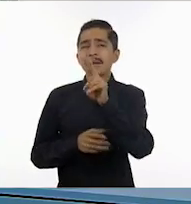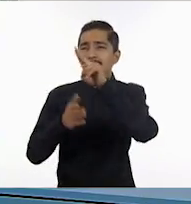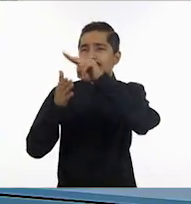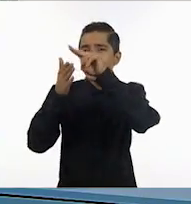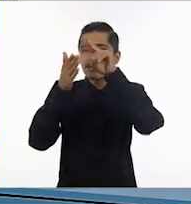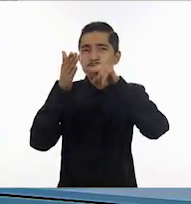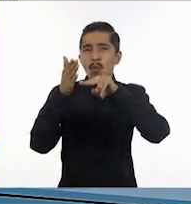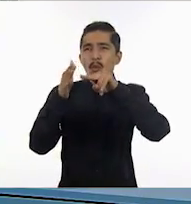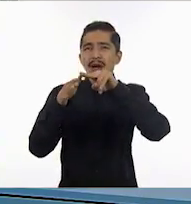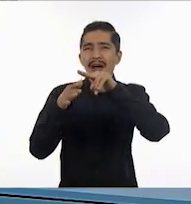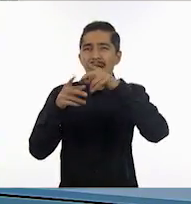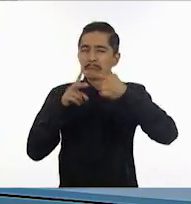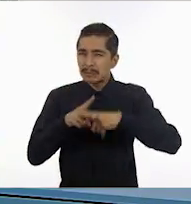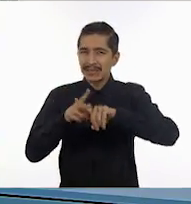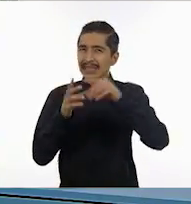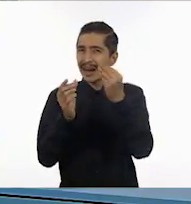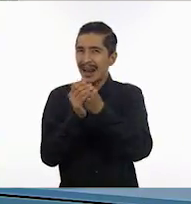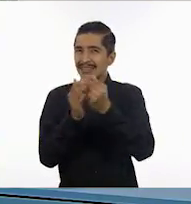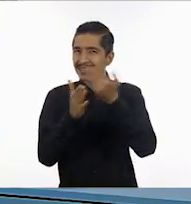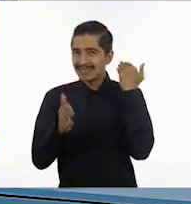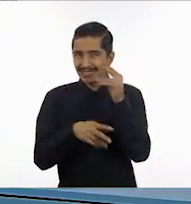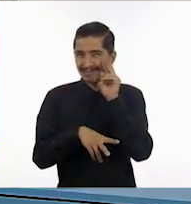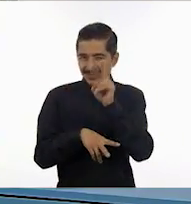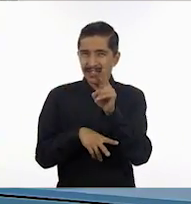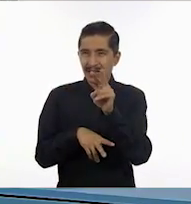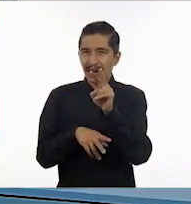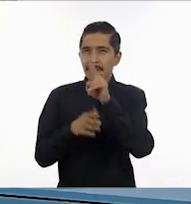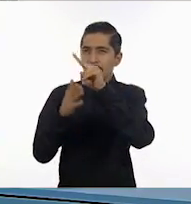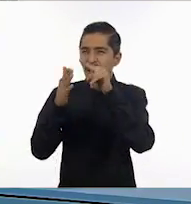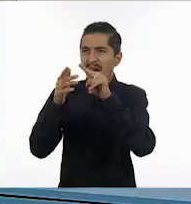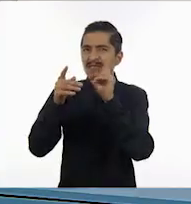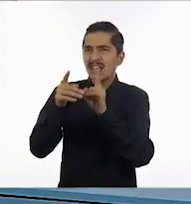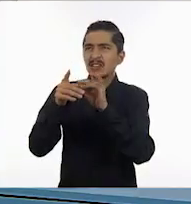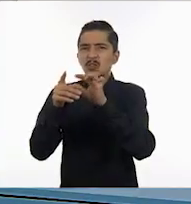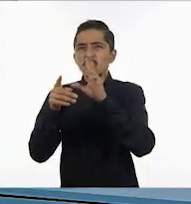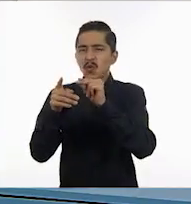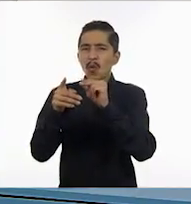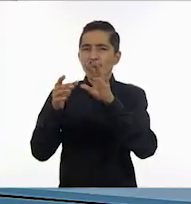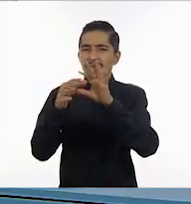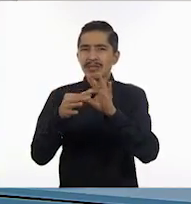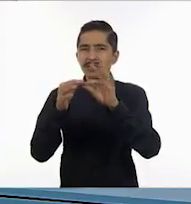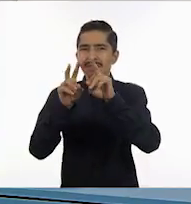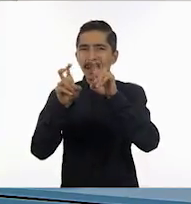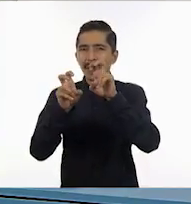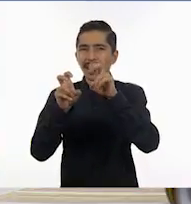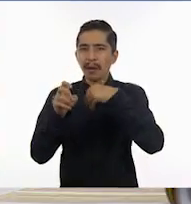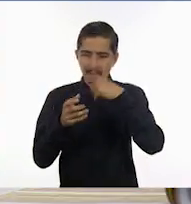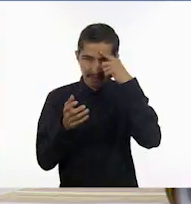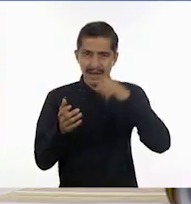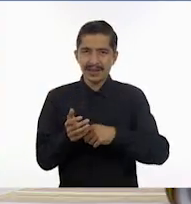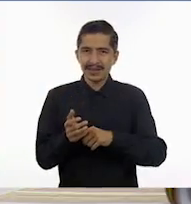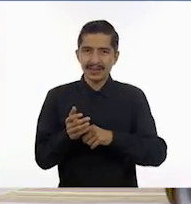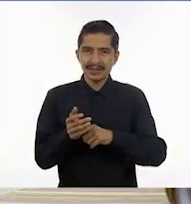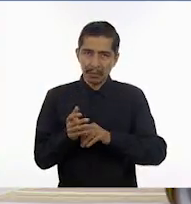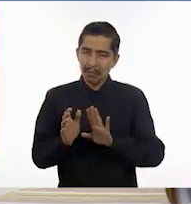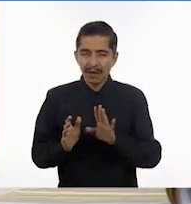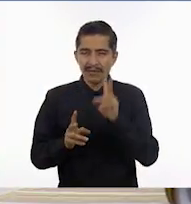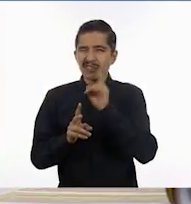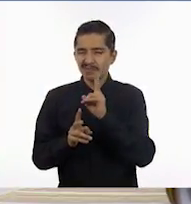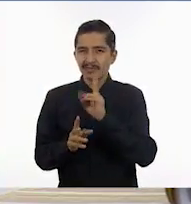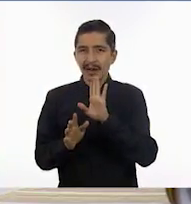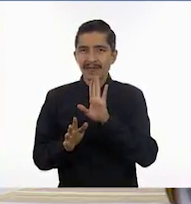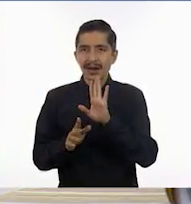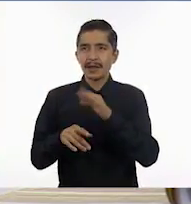pintura que analizamos al principio de la clase para ver si realmente hablaba sobre el tema que nosotros creíamos. Sí. Bien, sí, vamos. Bien. A ver